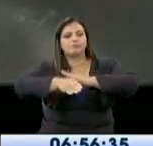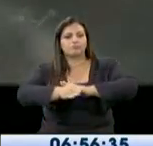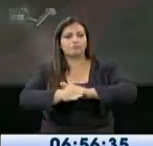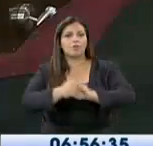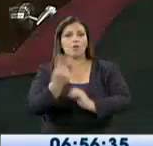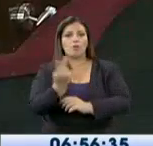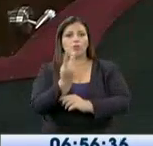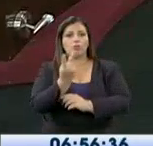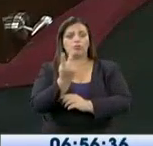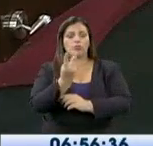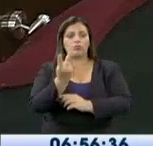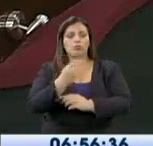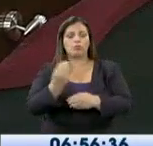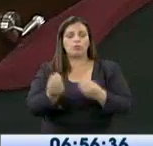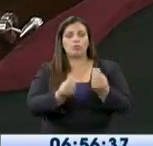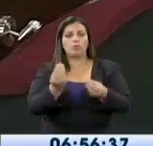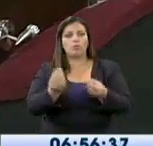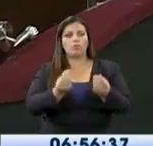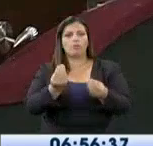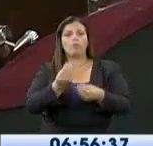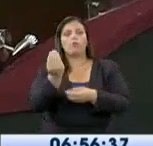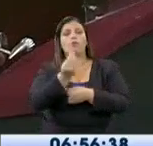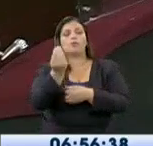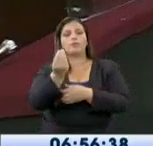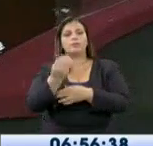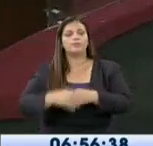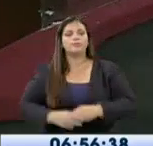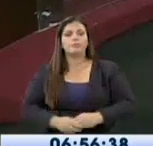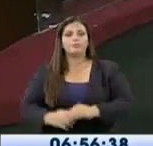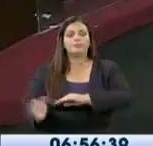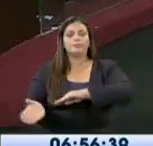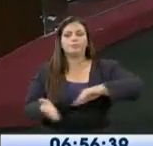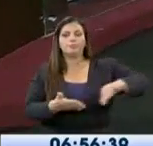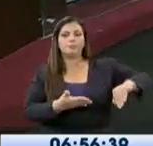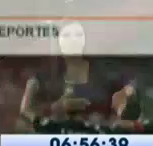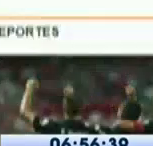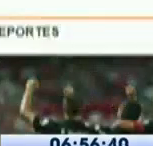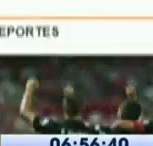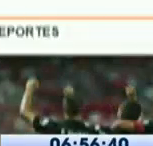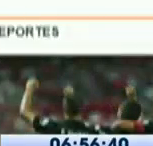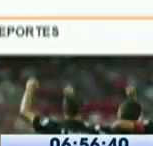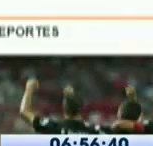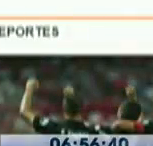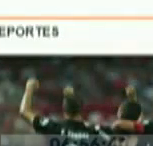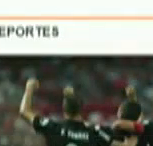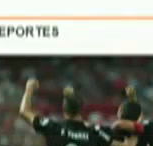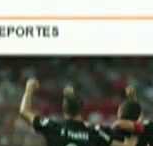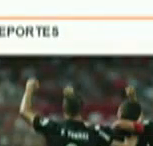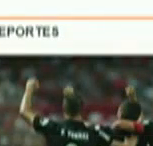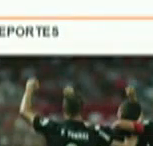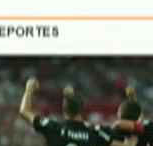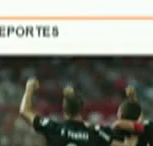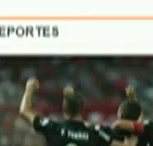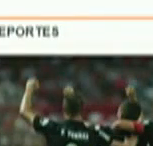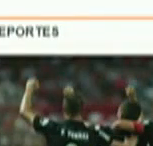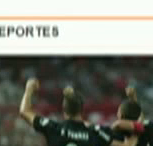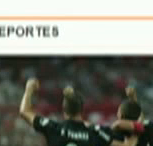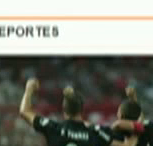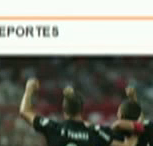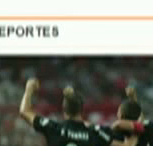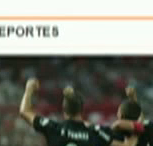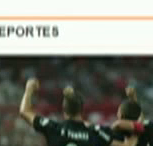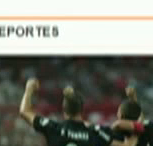Bueno, momento de revisar los titulares del comercio. Así es, esto gracias al sitio electrónico infobae.com. Un plan